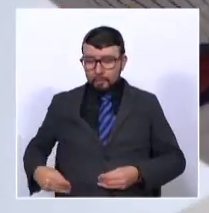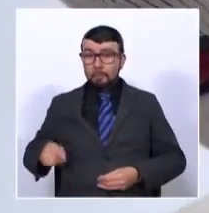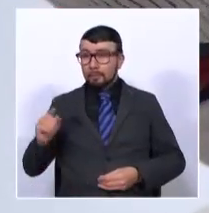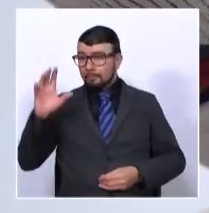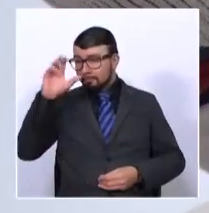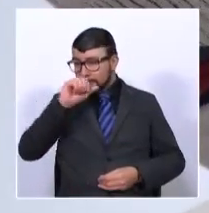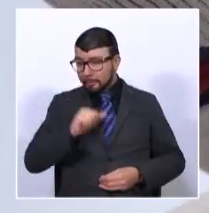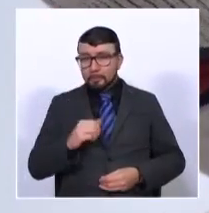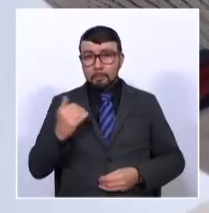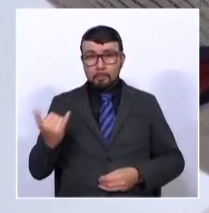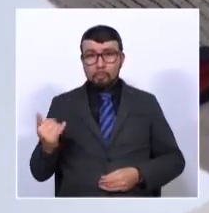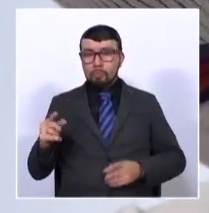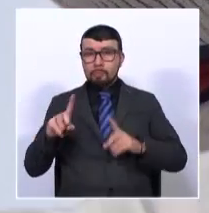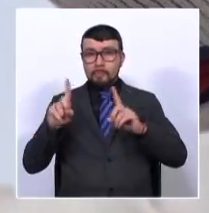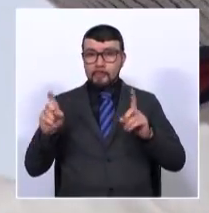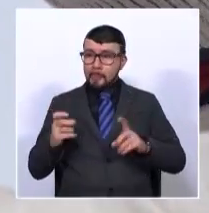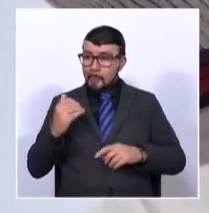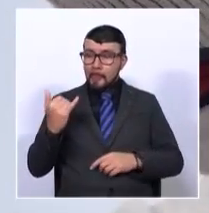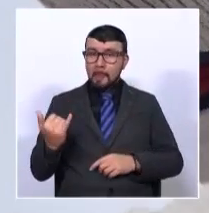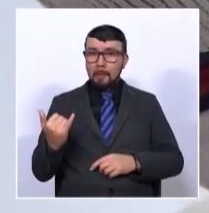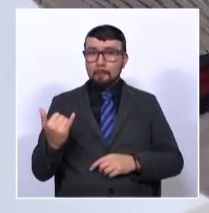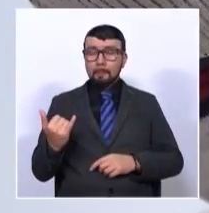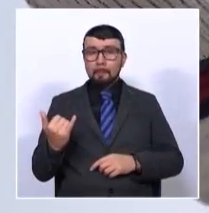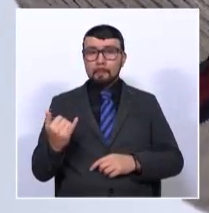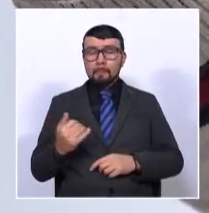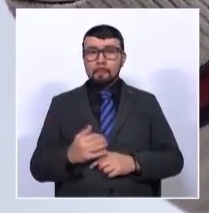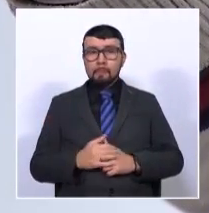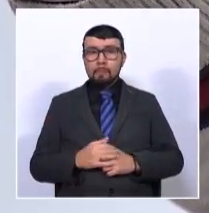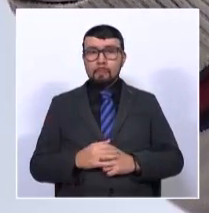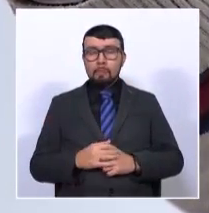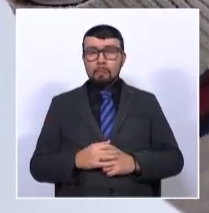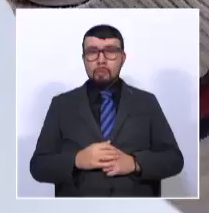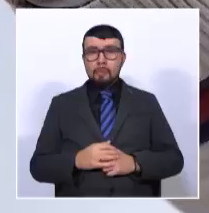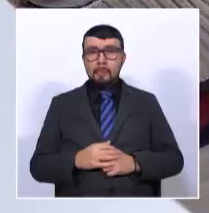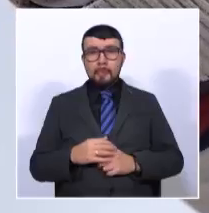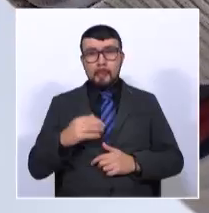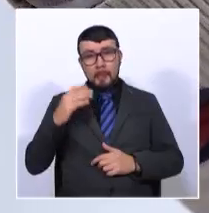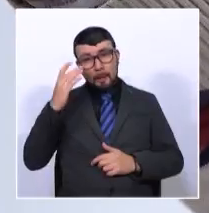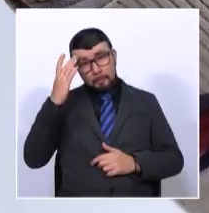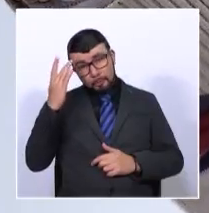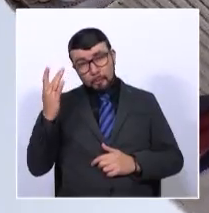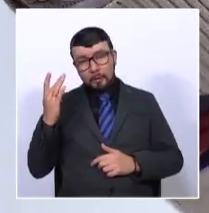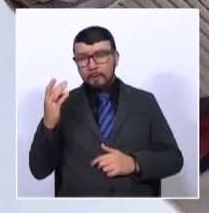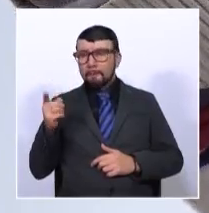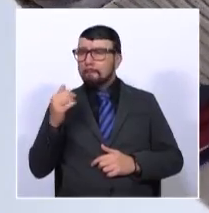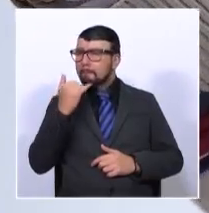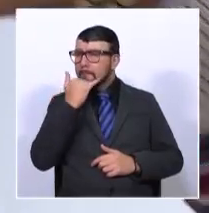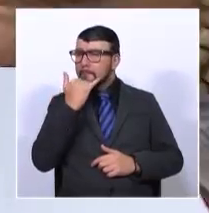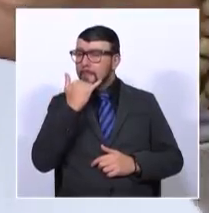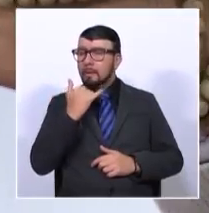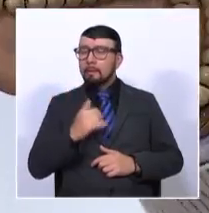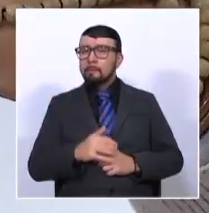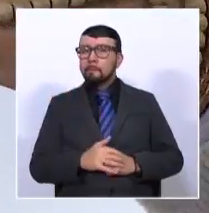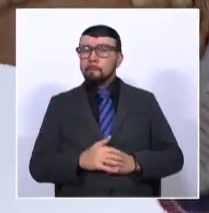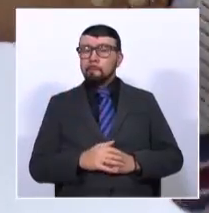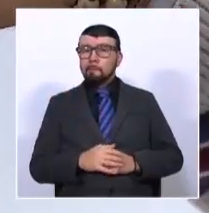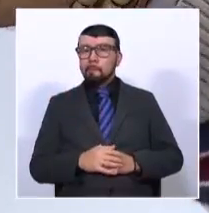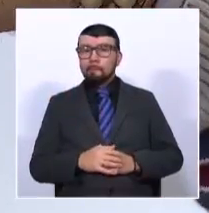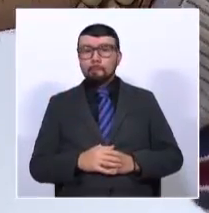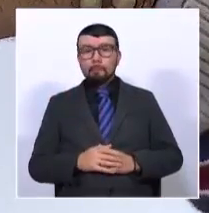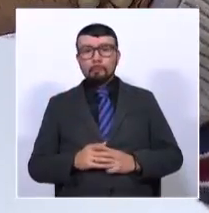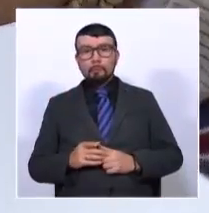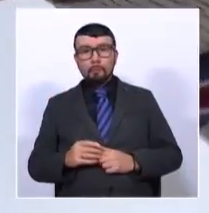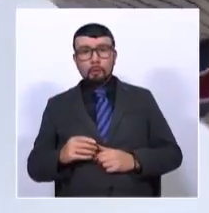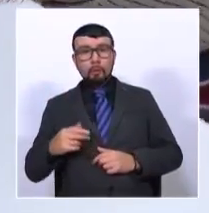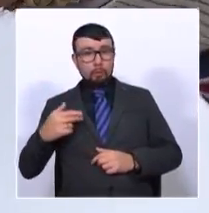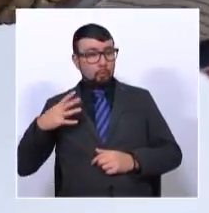materia con el tema del estómago. ¿Por qué? Porque resulta que el estómago